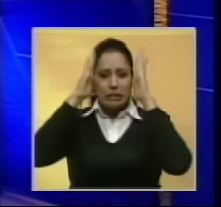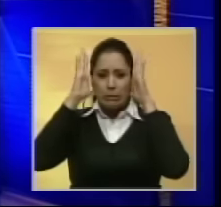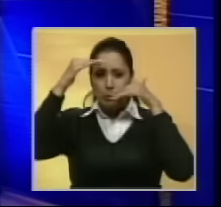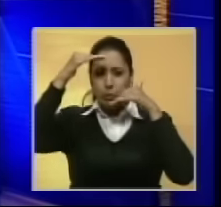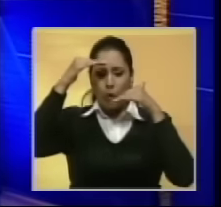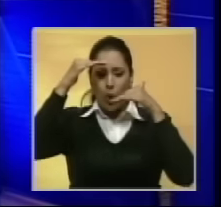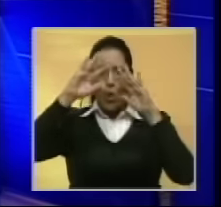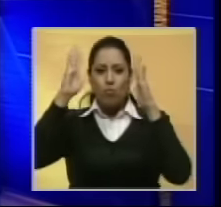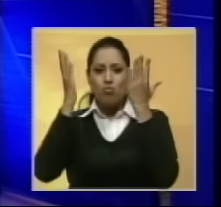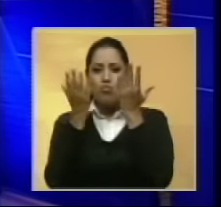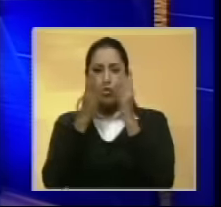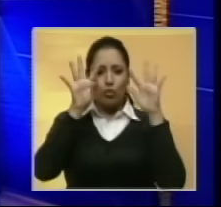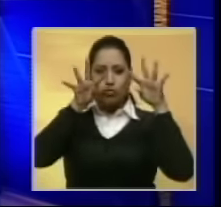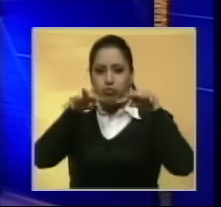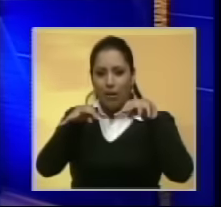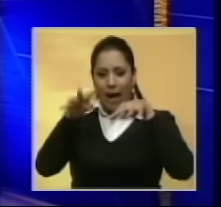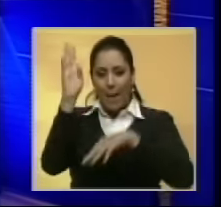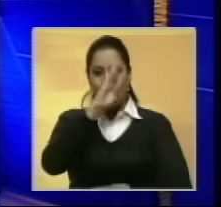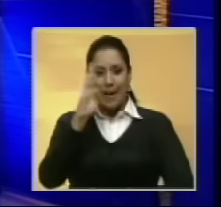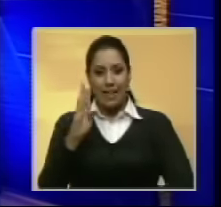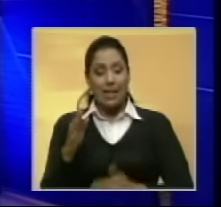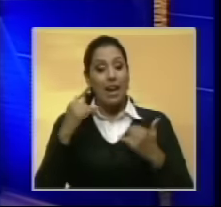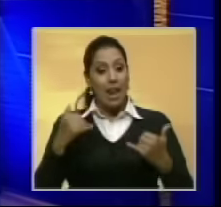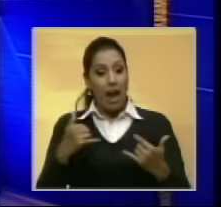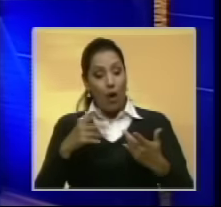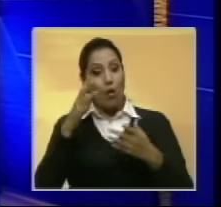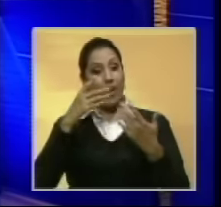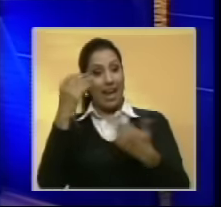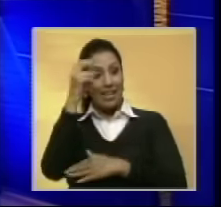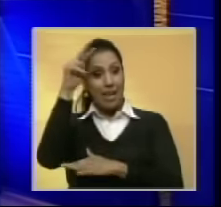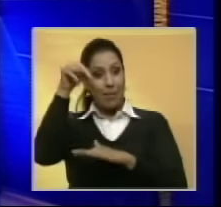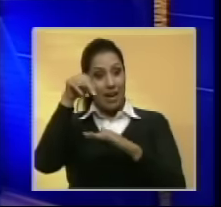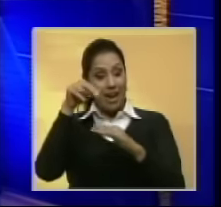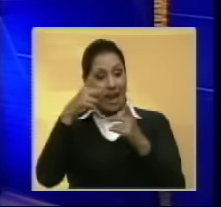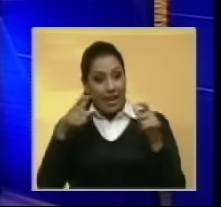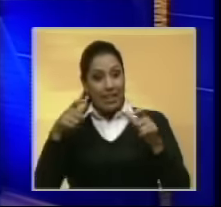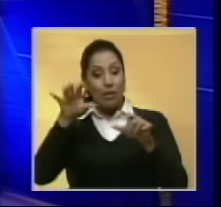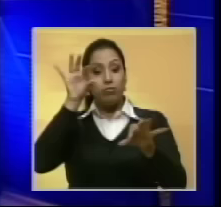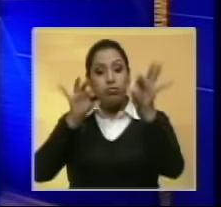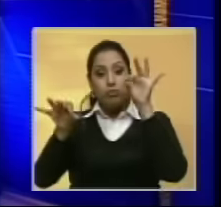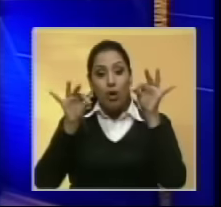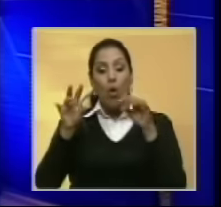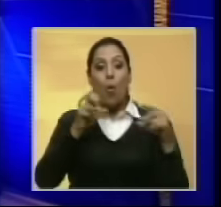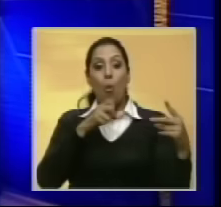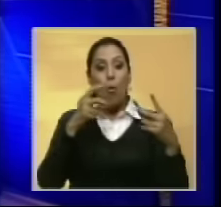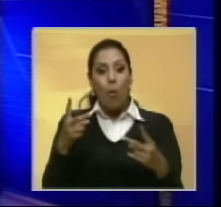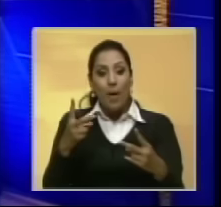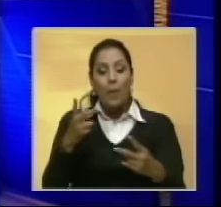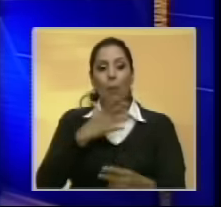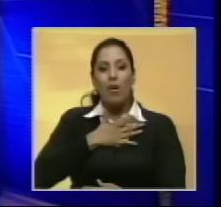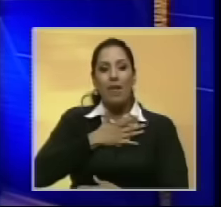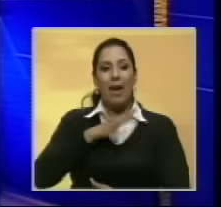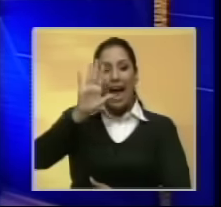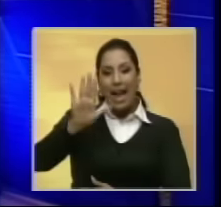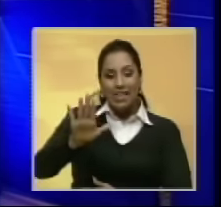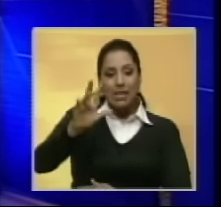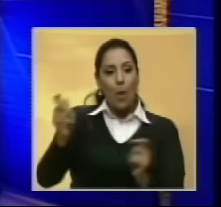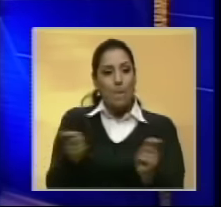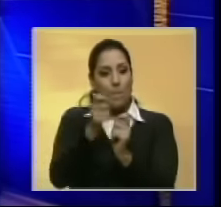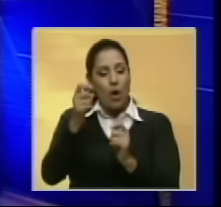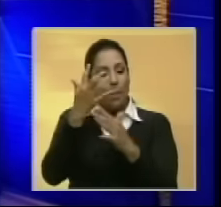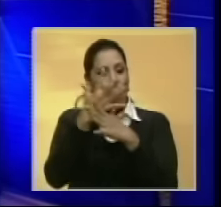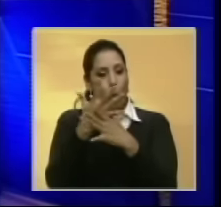del mundo entero. La Asamblea General del Comité Olímpico Internacional elegirá este miércoles los deportes que formarán parte del programa de